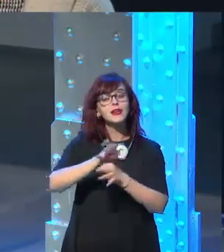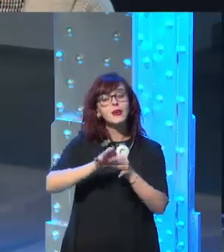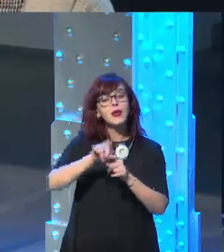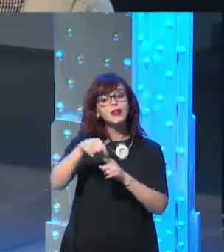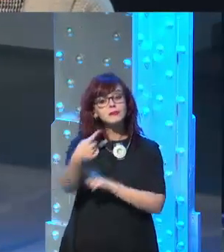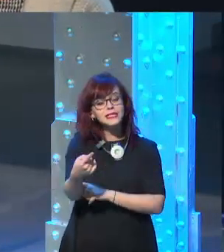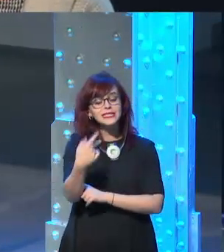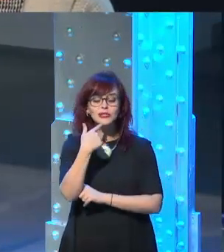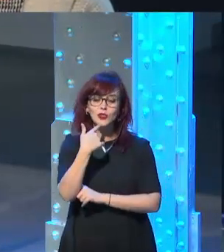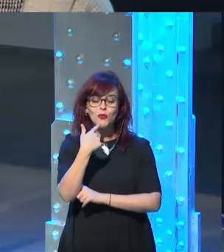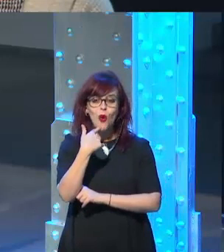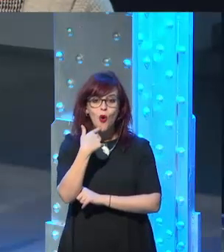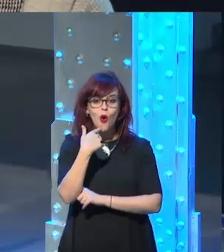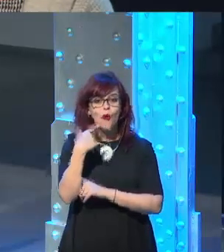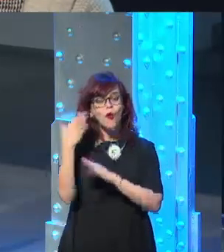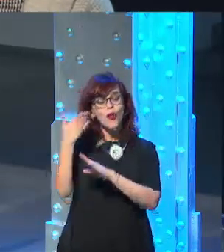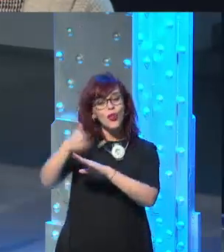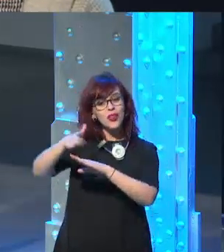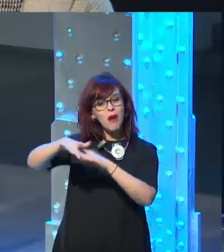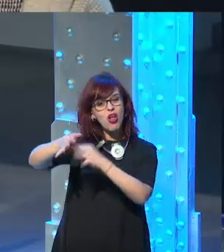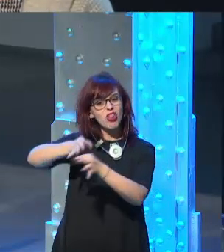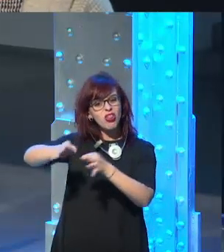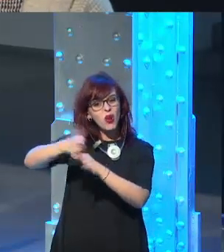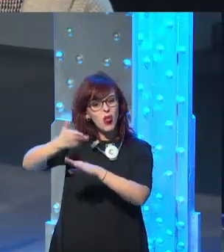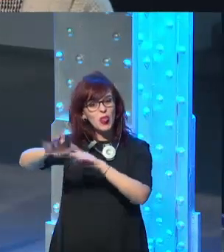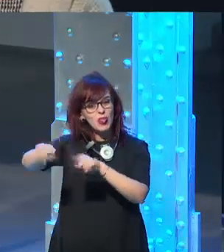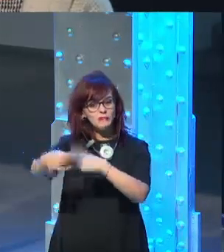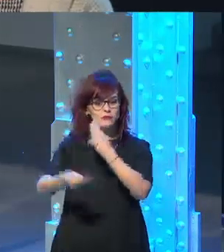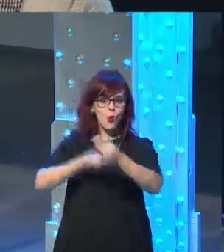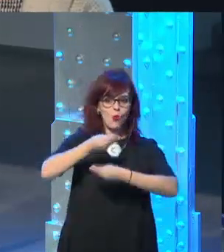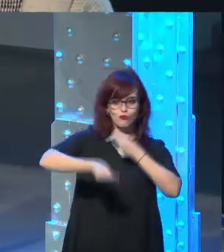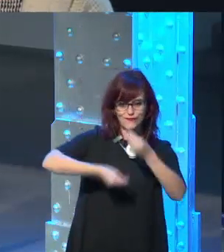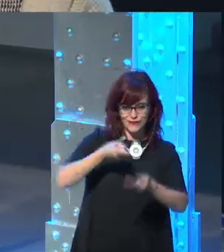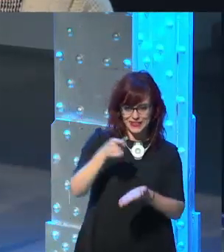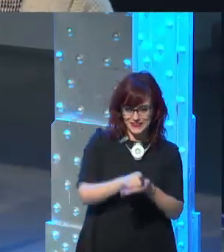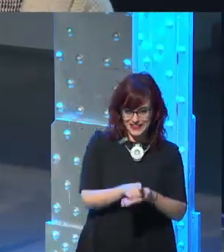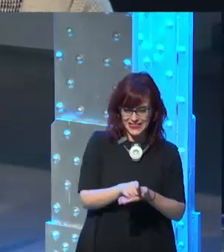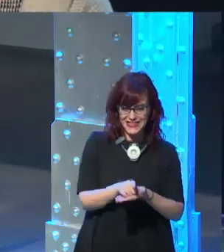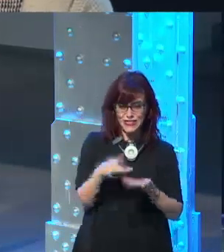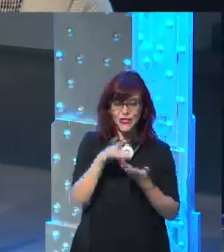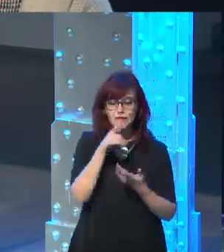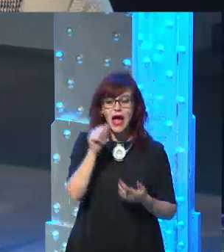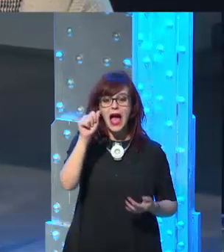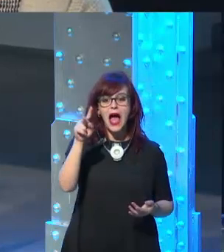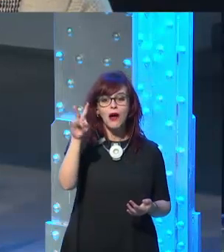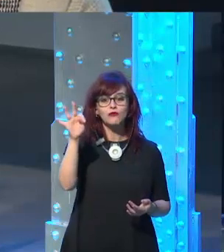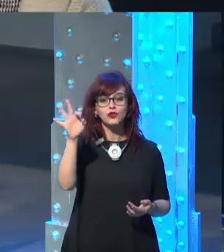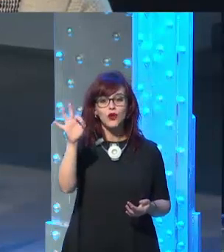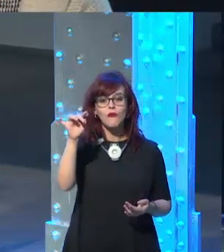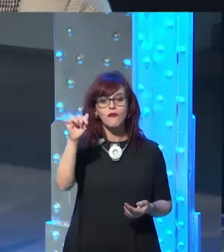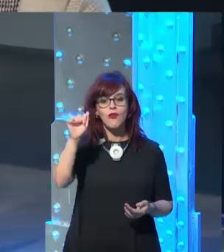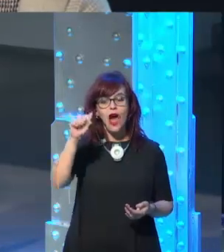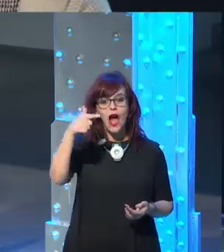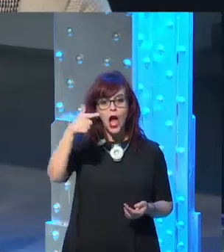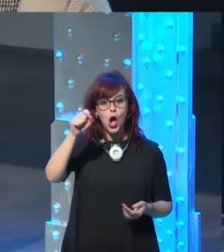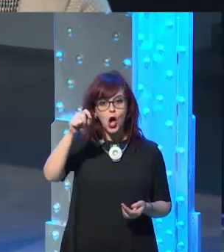si se comieran toda esta parte de la célula. Todo el material que tiene que ser degradado se llaman autofagosomas. Y yo lo vi y digo,